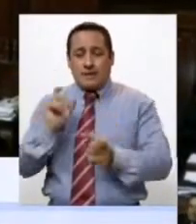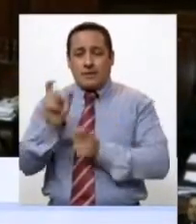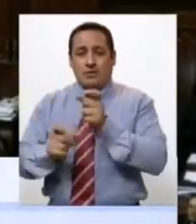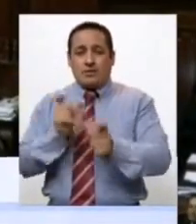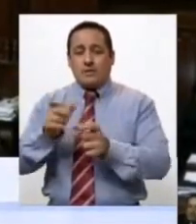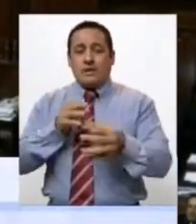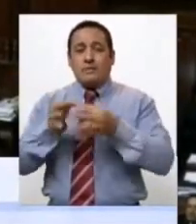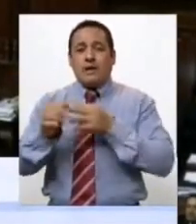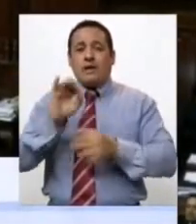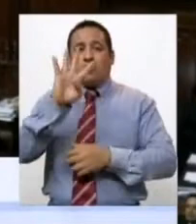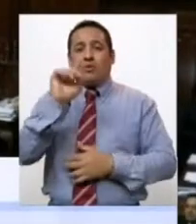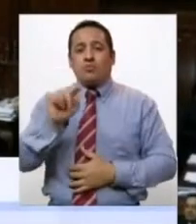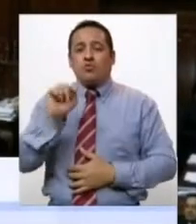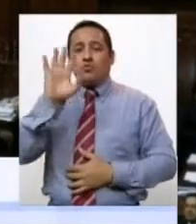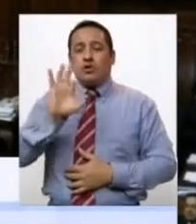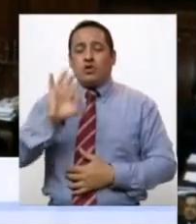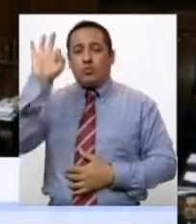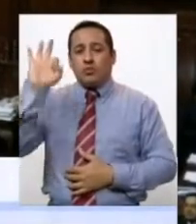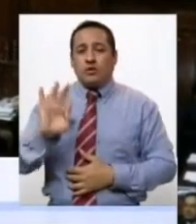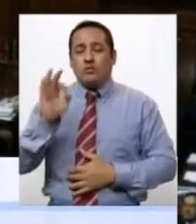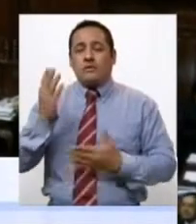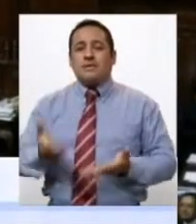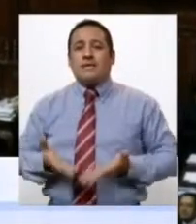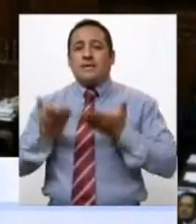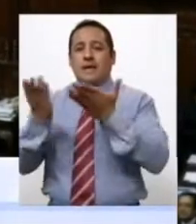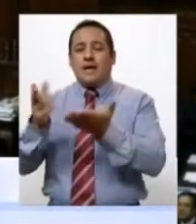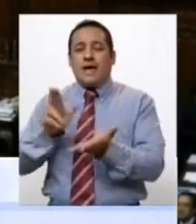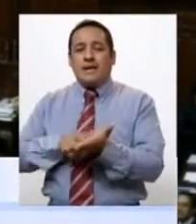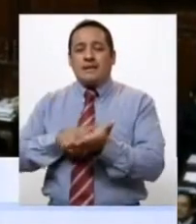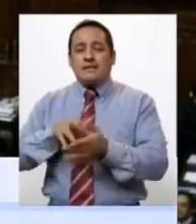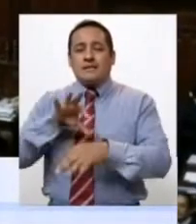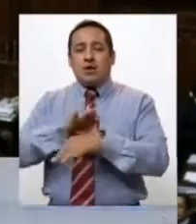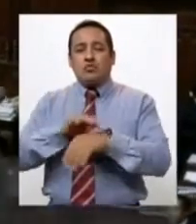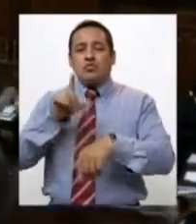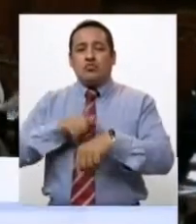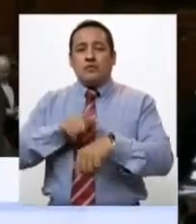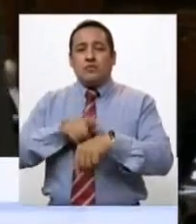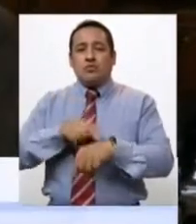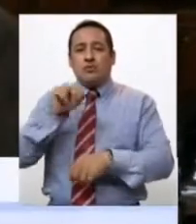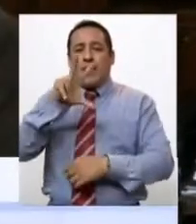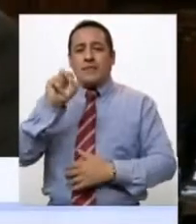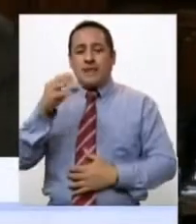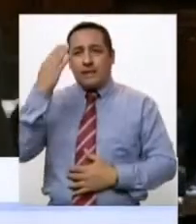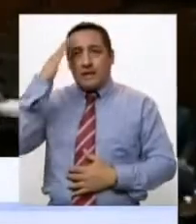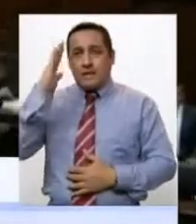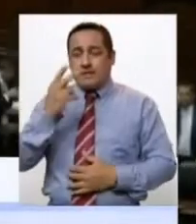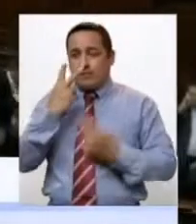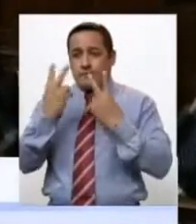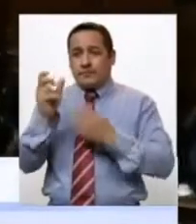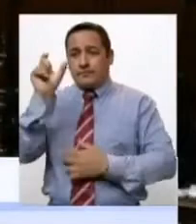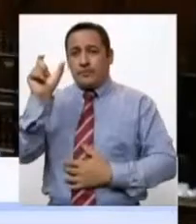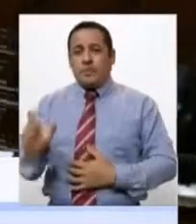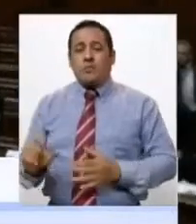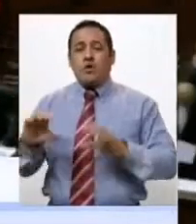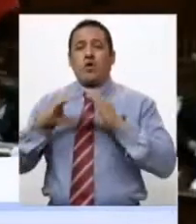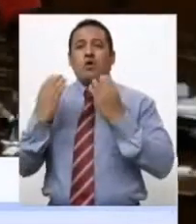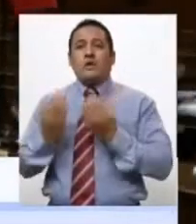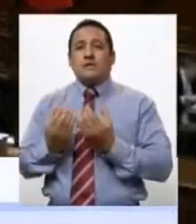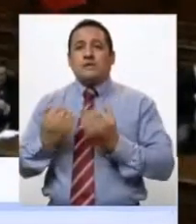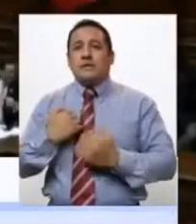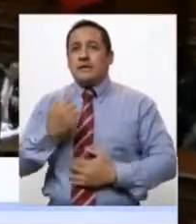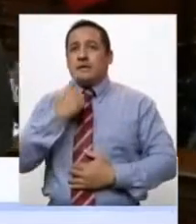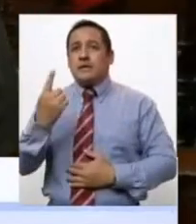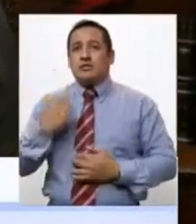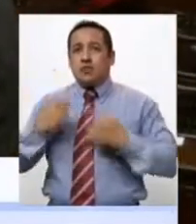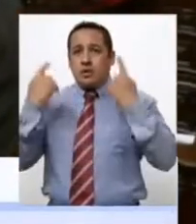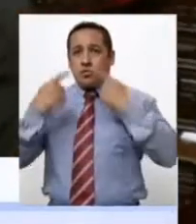también de que el 4.5% sea destinado a de salud en un plazo de 30 días. Me encuentro con el congresista Jaime Delgado, que es